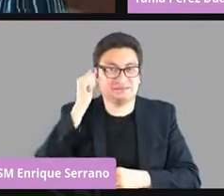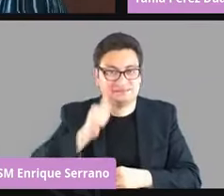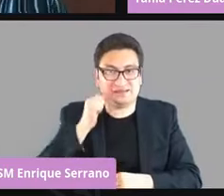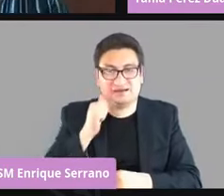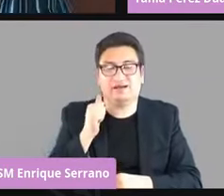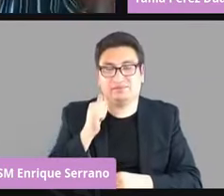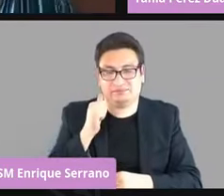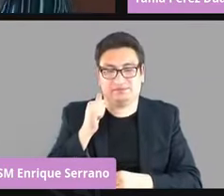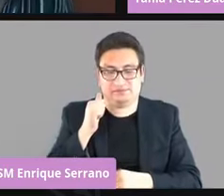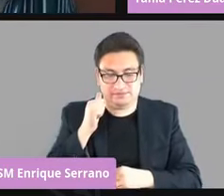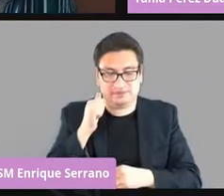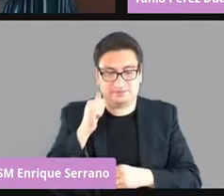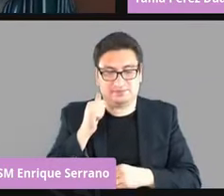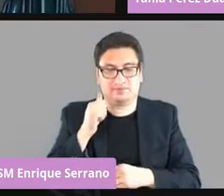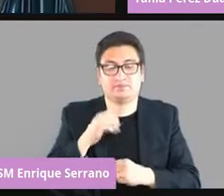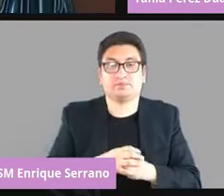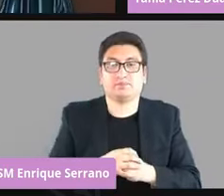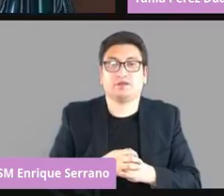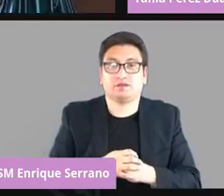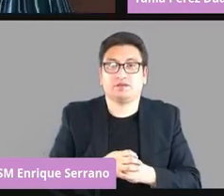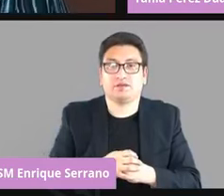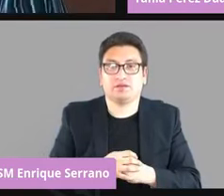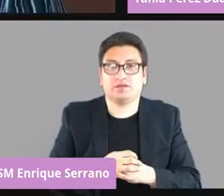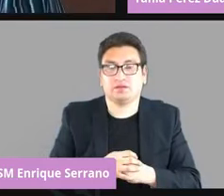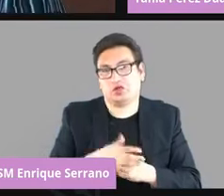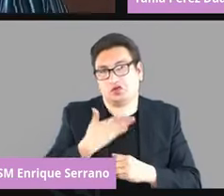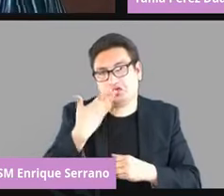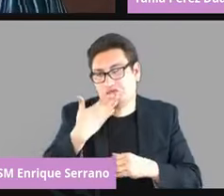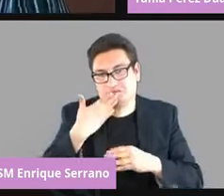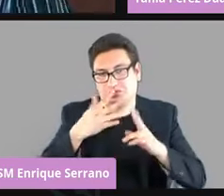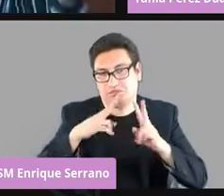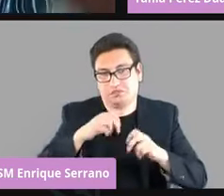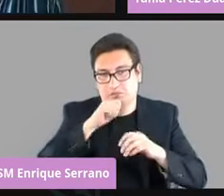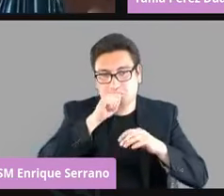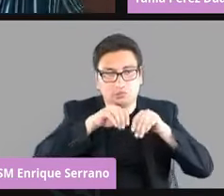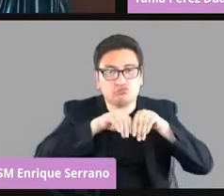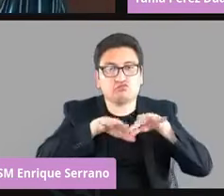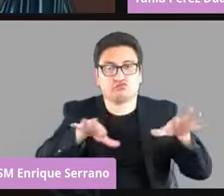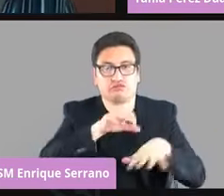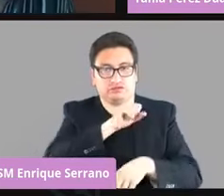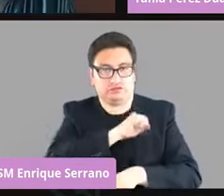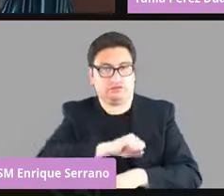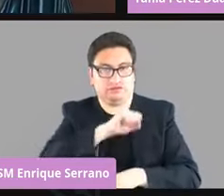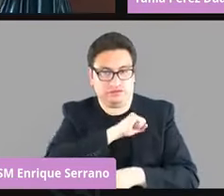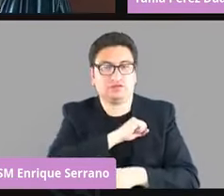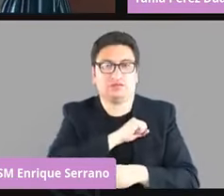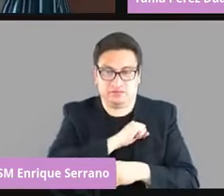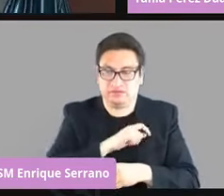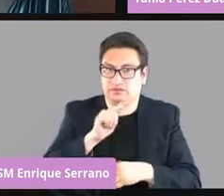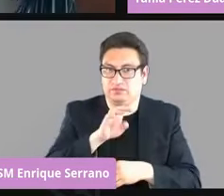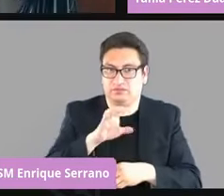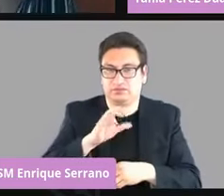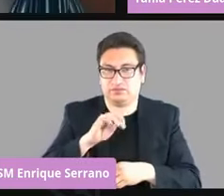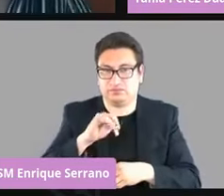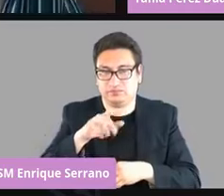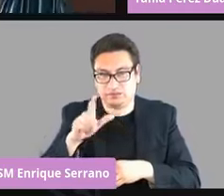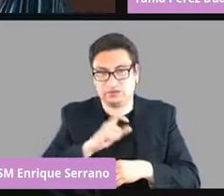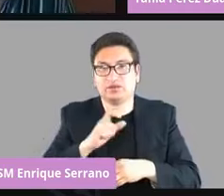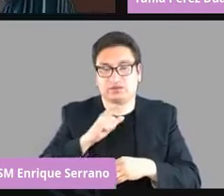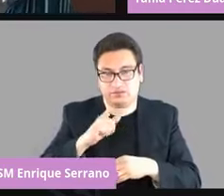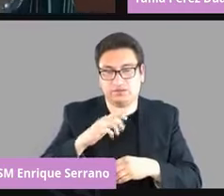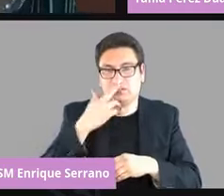en nuestra ya queridísima plan de campaña de salud que también tenemos aquí en el Tribunal Electoral de la Ciudad de México, conducido por